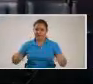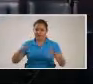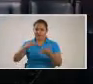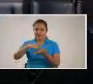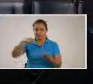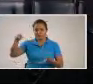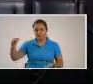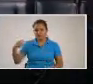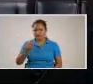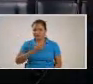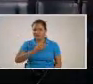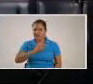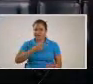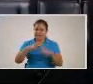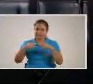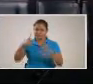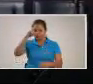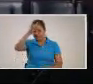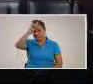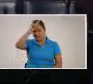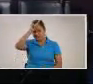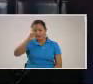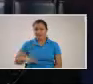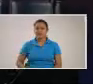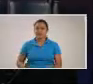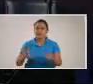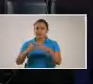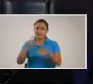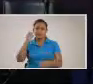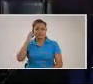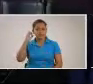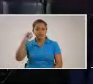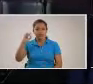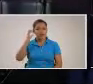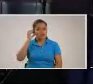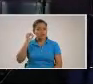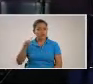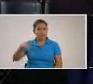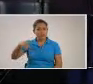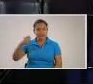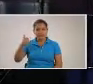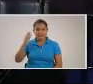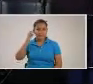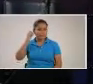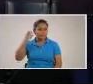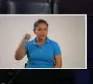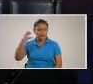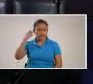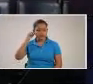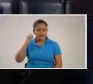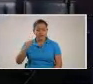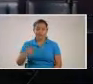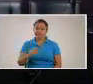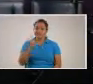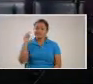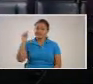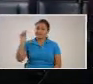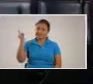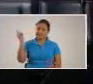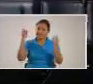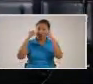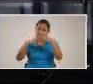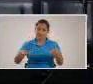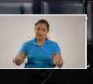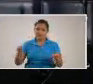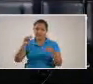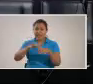naciones engañadas por el diablo, de Gog y Magog y todas sus tropas, esa derrota en Apocalipsis 27. Eso